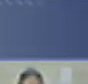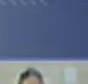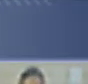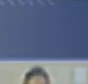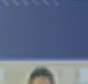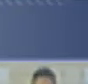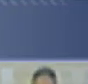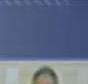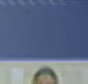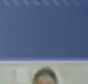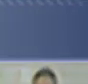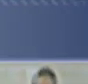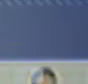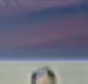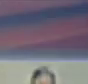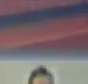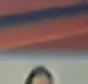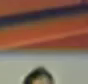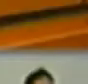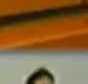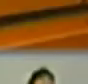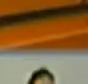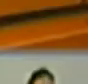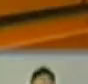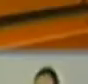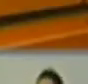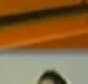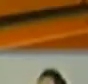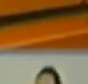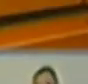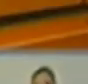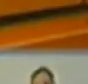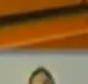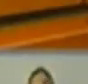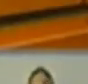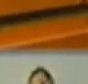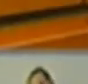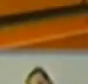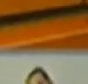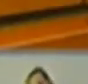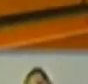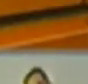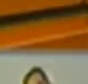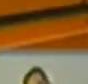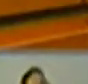y esperamos que sea el inicio de muchos triunfos